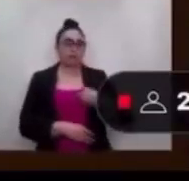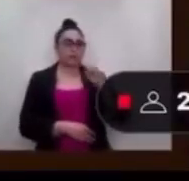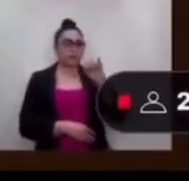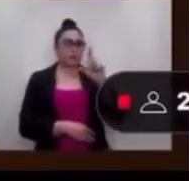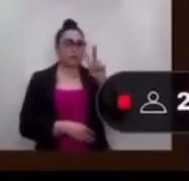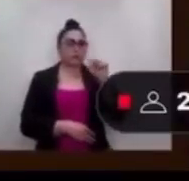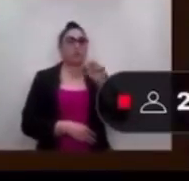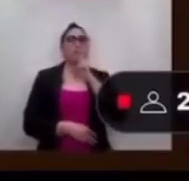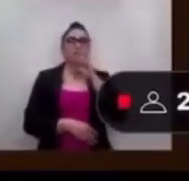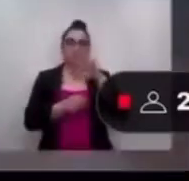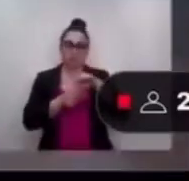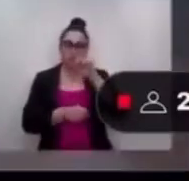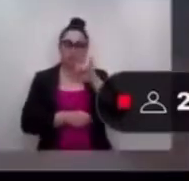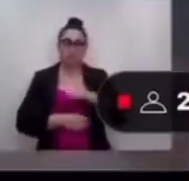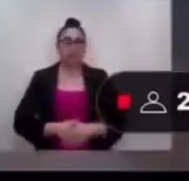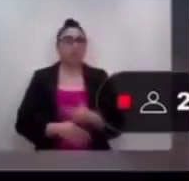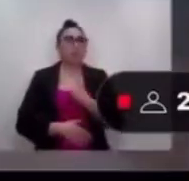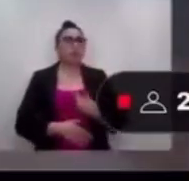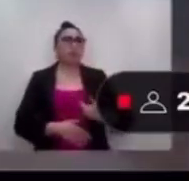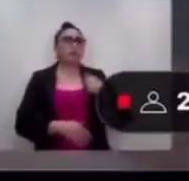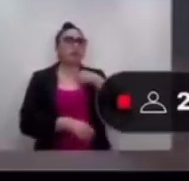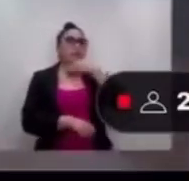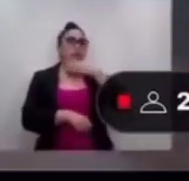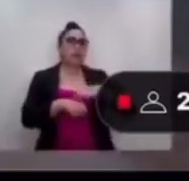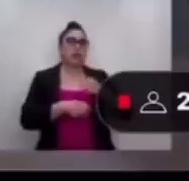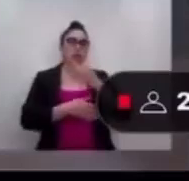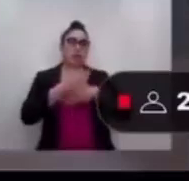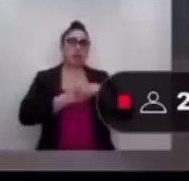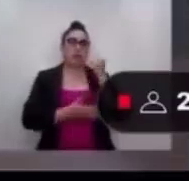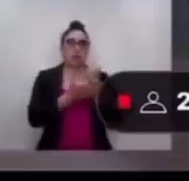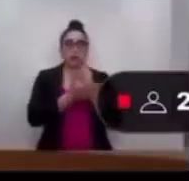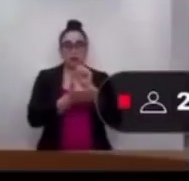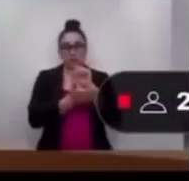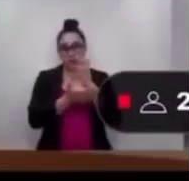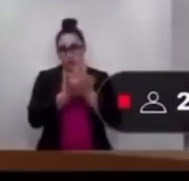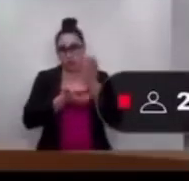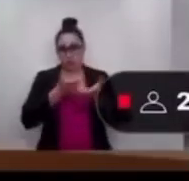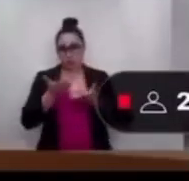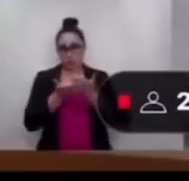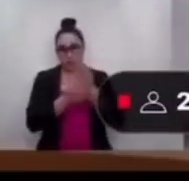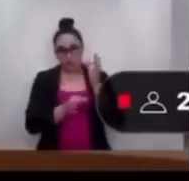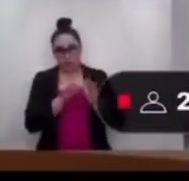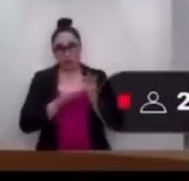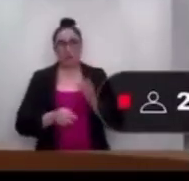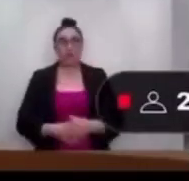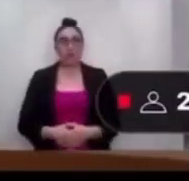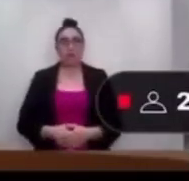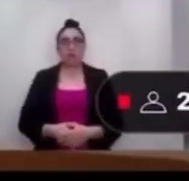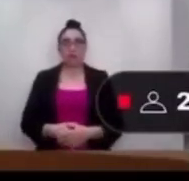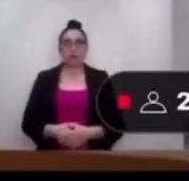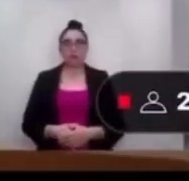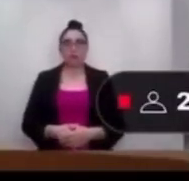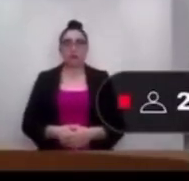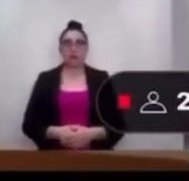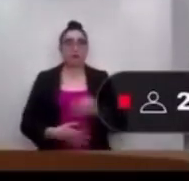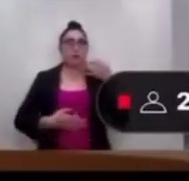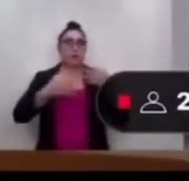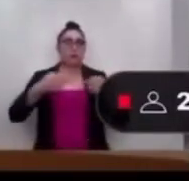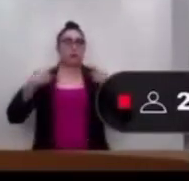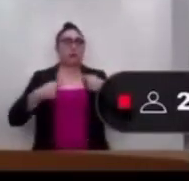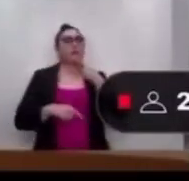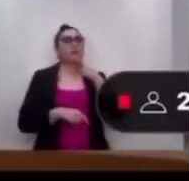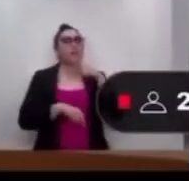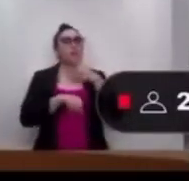favor también, gracias. Magistrada presidenta, le informo que el asunto de la cuenta se aprobó por unanimidad. Muchas gracias. En consecuencia, en los juicios de la